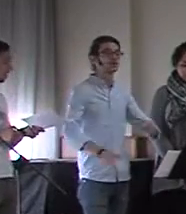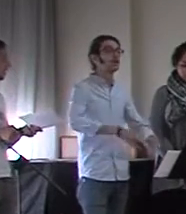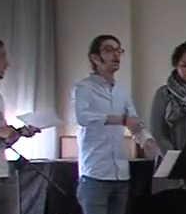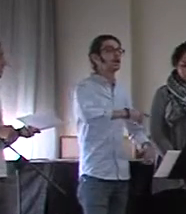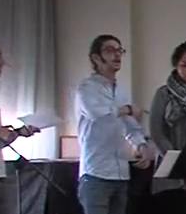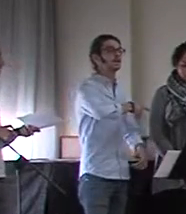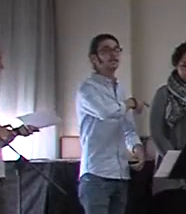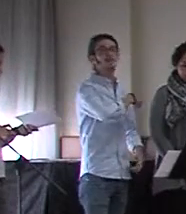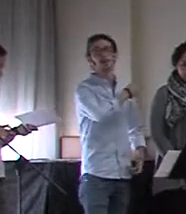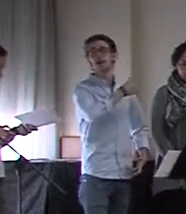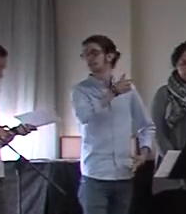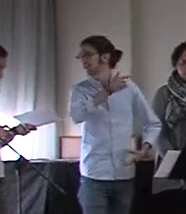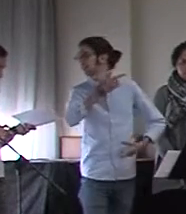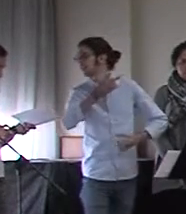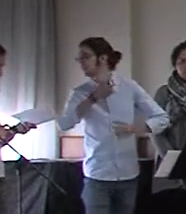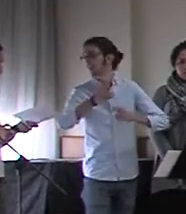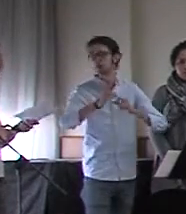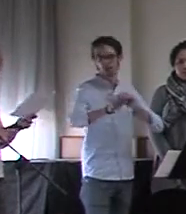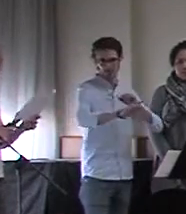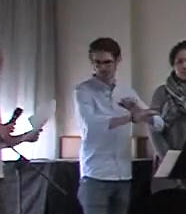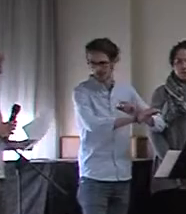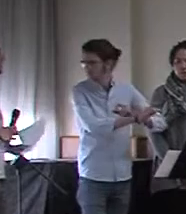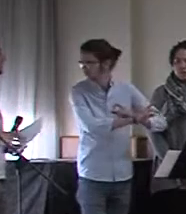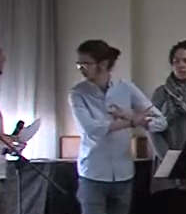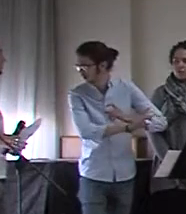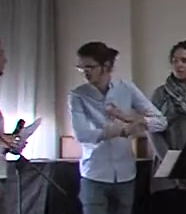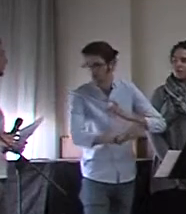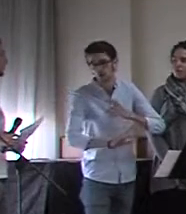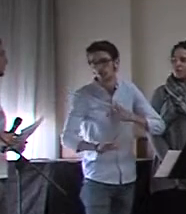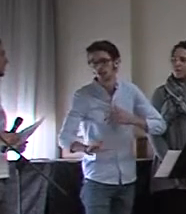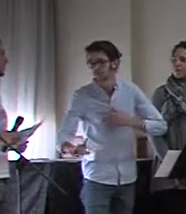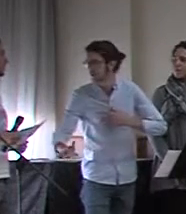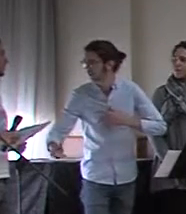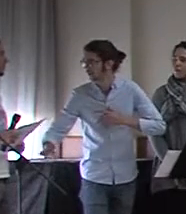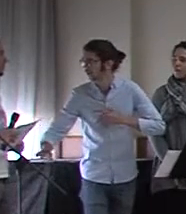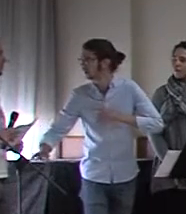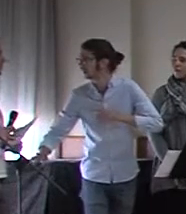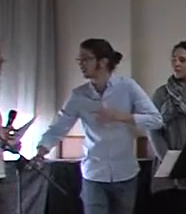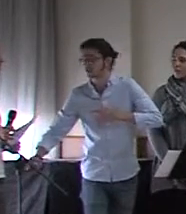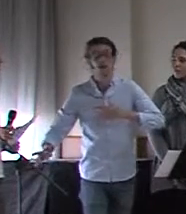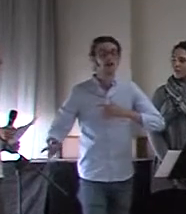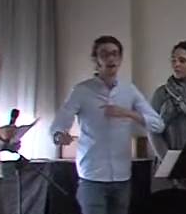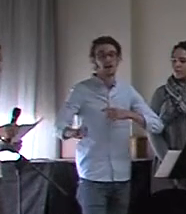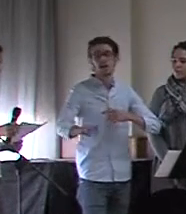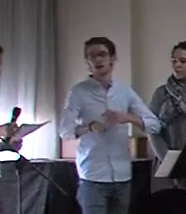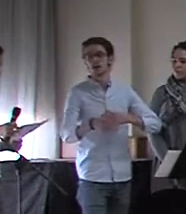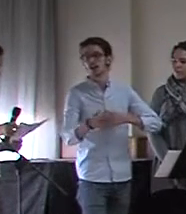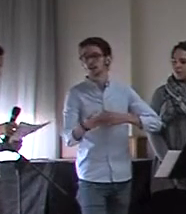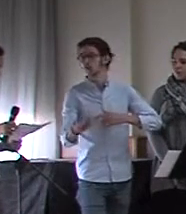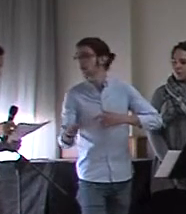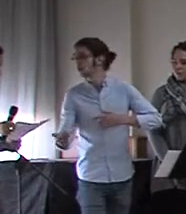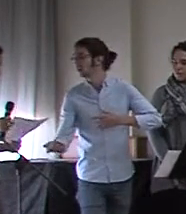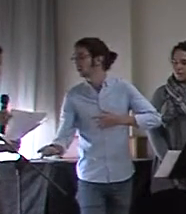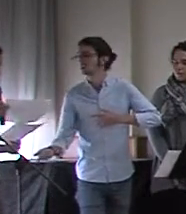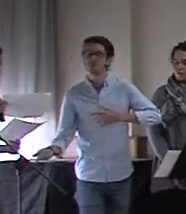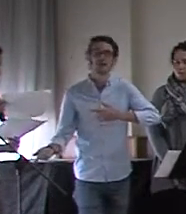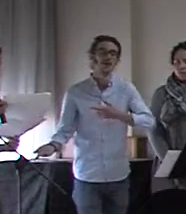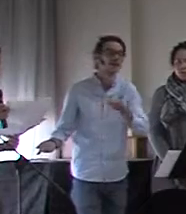Mercurio soy, que animarte vengo para que no entregues a la casa.